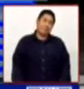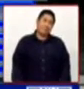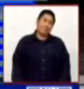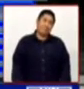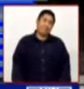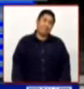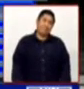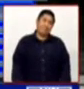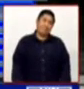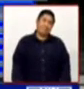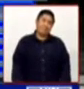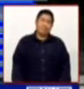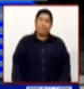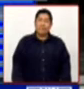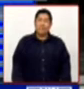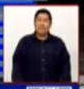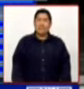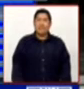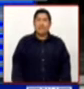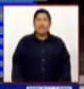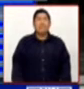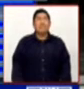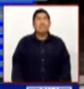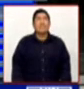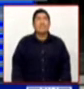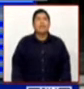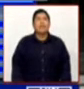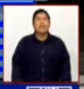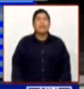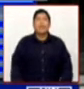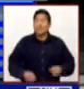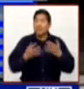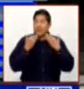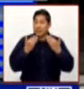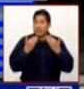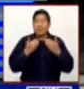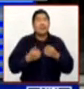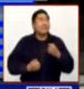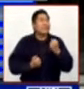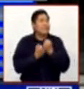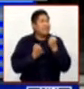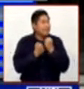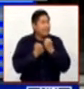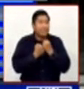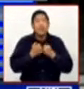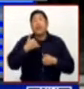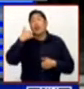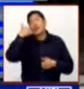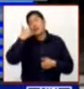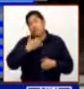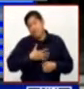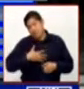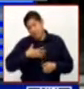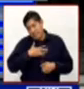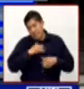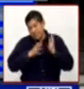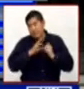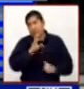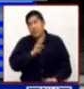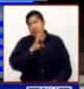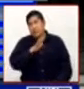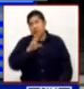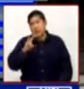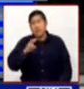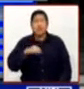Ay, qué sacrificio para esta mamá y también para este jovencito que necesita apoyo en este momento. Correcto, ahí está el teléfono, anótese por favor, estamos hablando